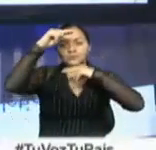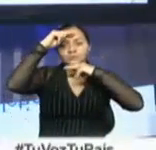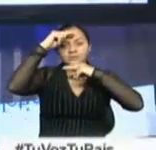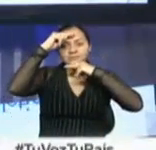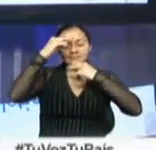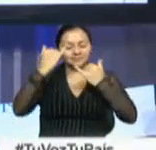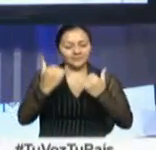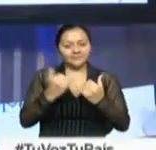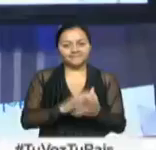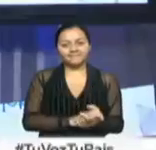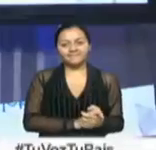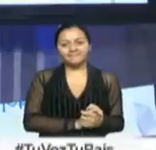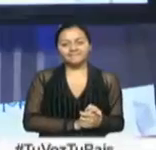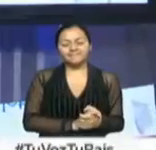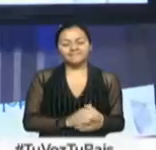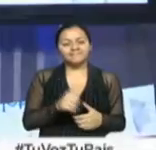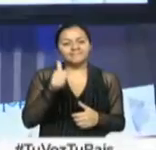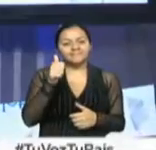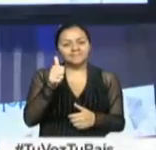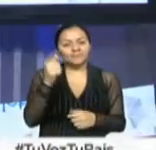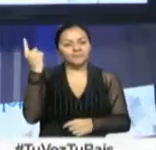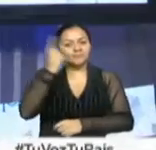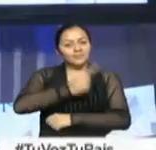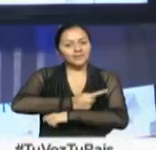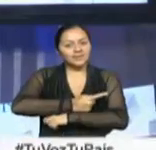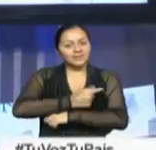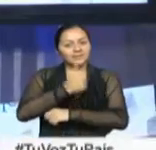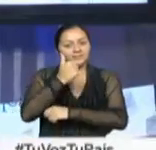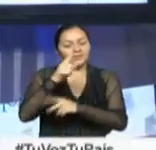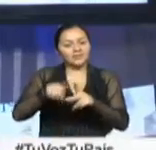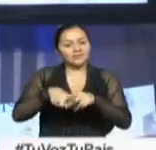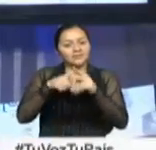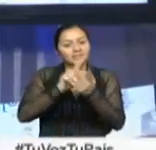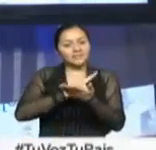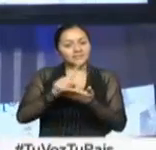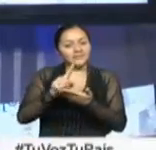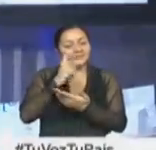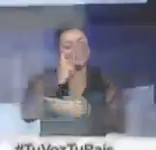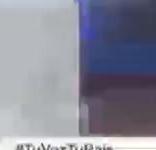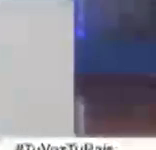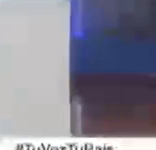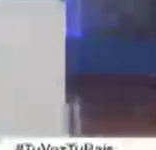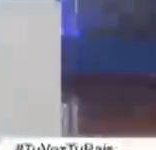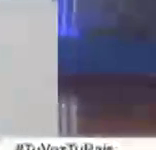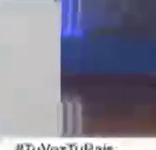central de su noticiero ciudadano. Que tengan un excelente día y un excelente inicio de semana. Hasta pronto.